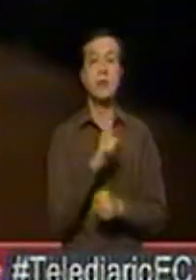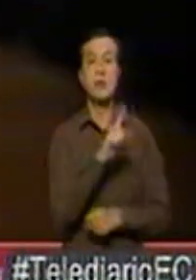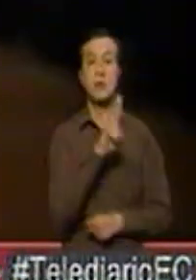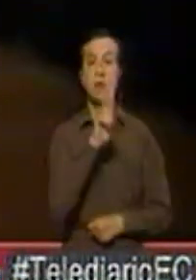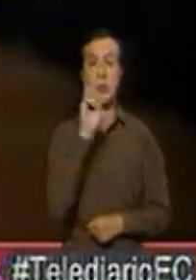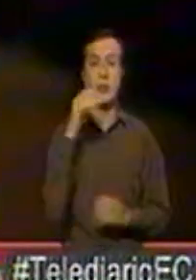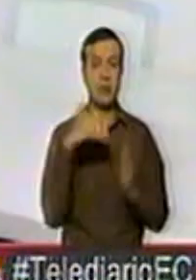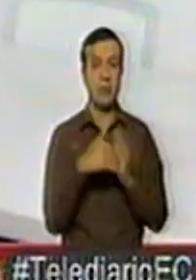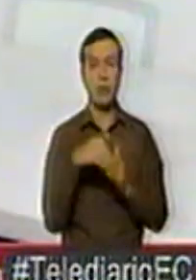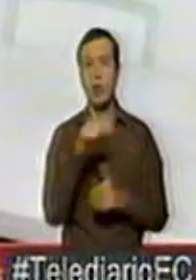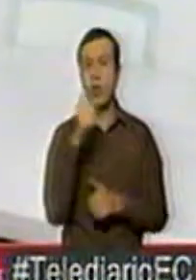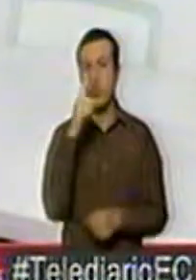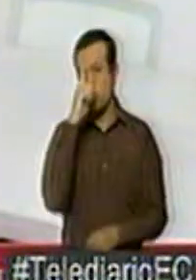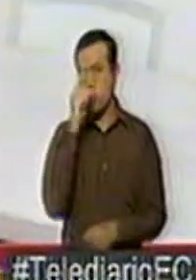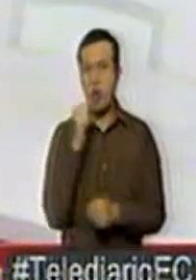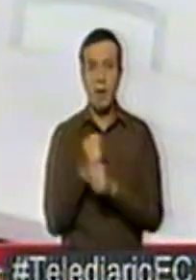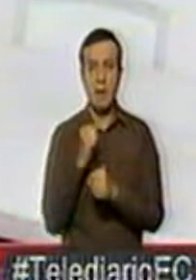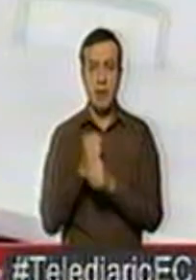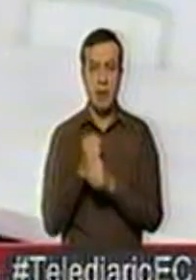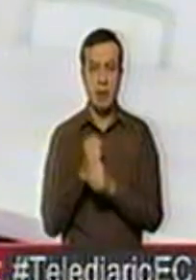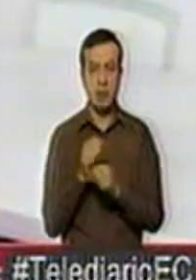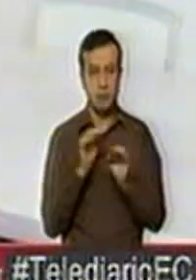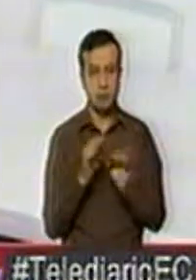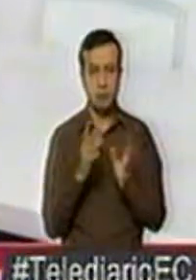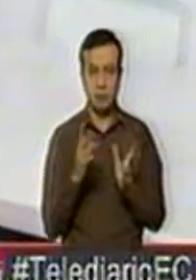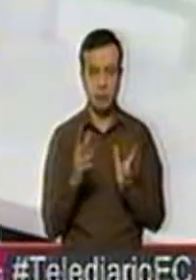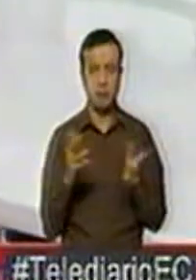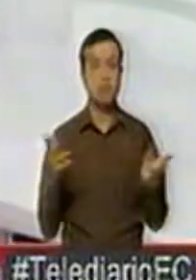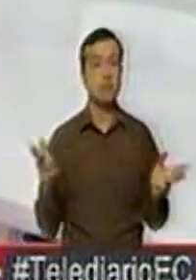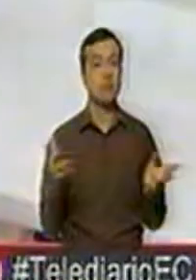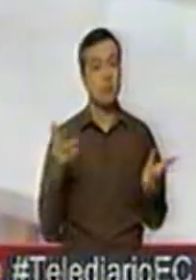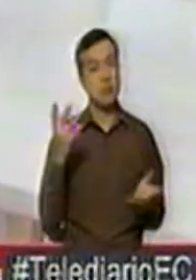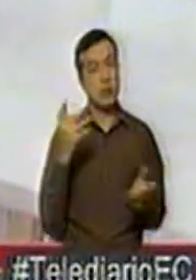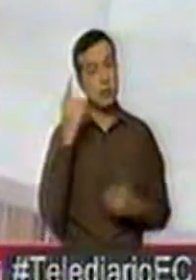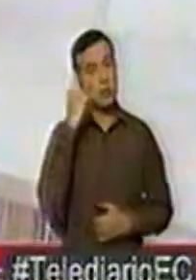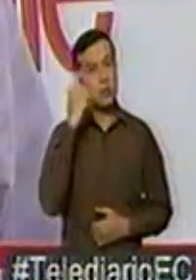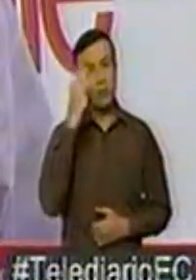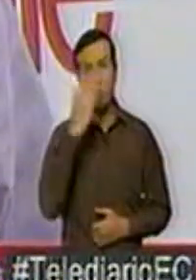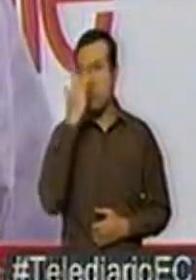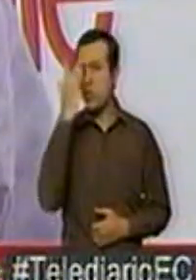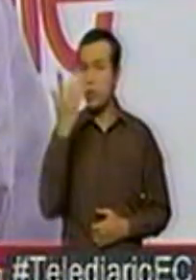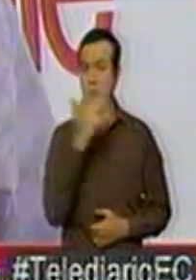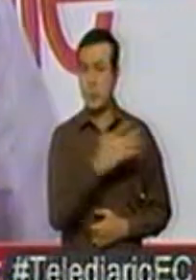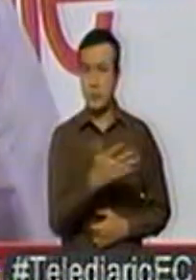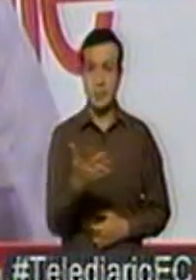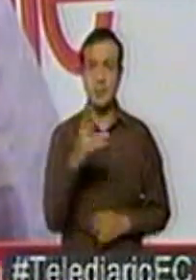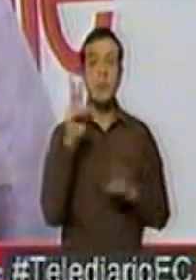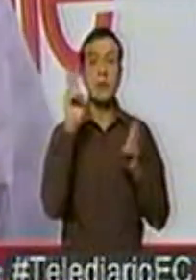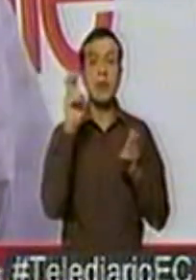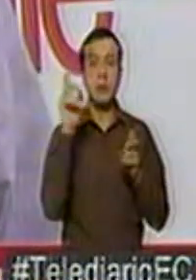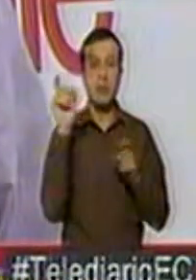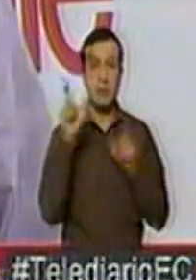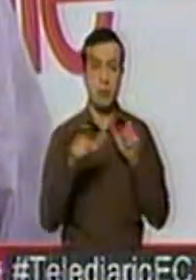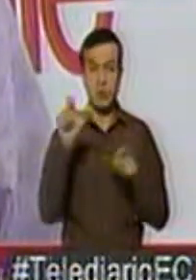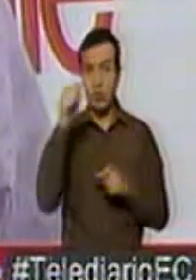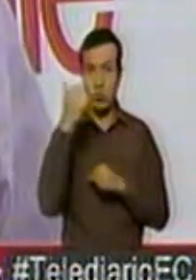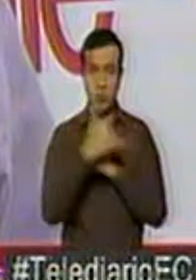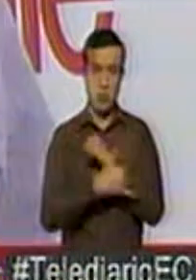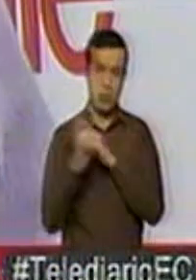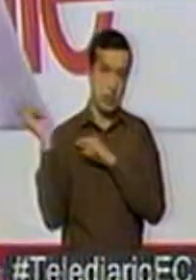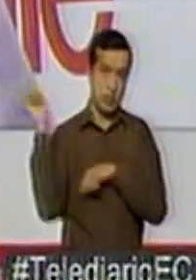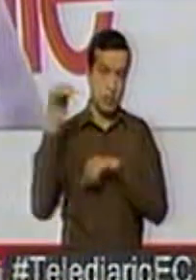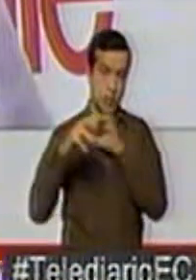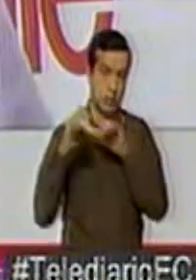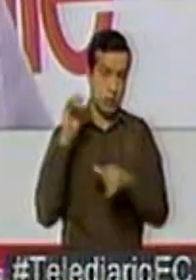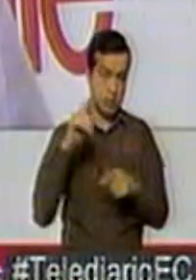a la informalidad. El representante de la industria textil refiere algunas posibles razones. Es el tema de la migración, por un lado, y